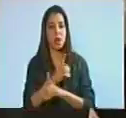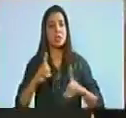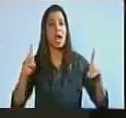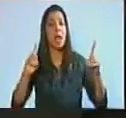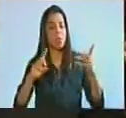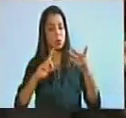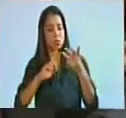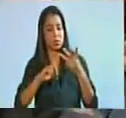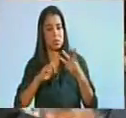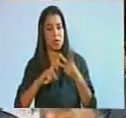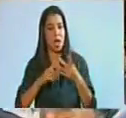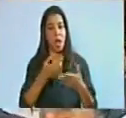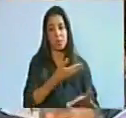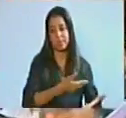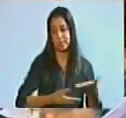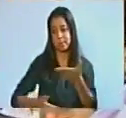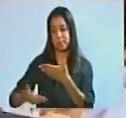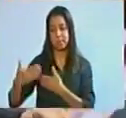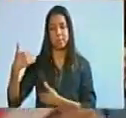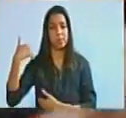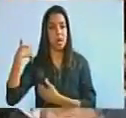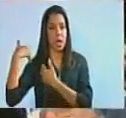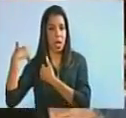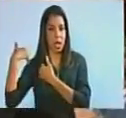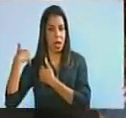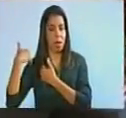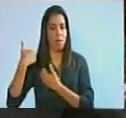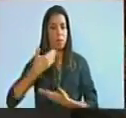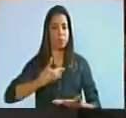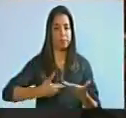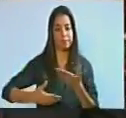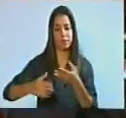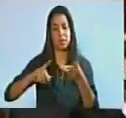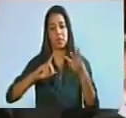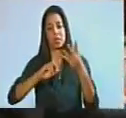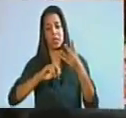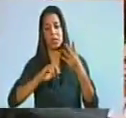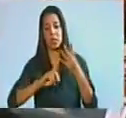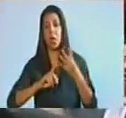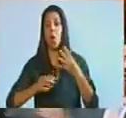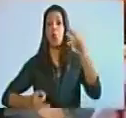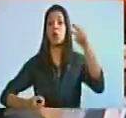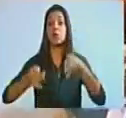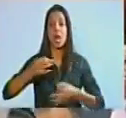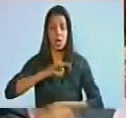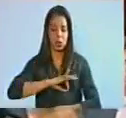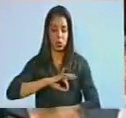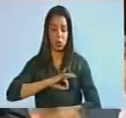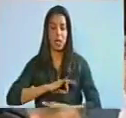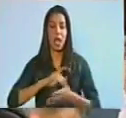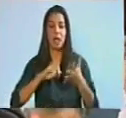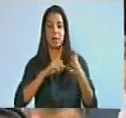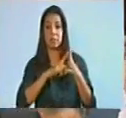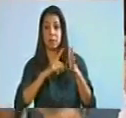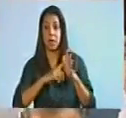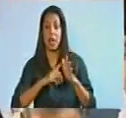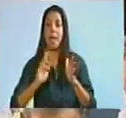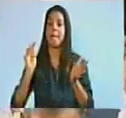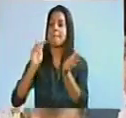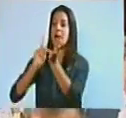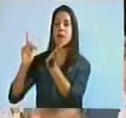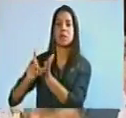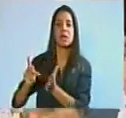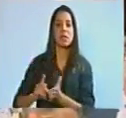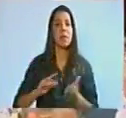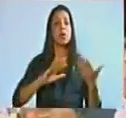la corresponsabilidad, la justicia social, la participación ciudadana, la